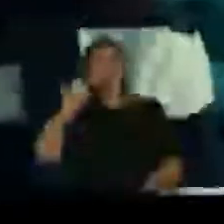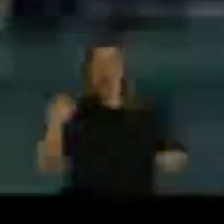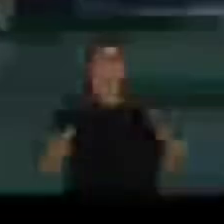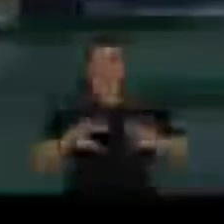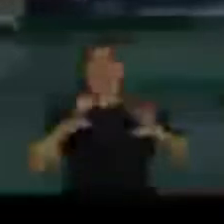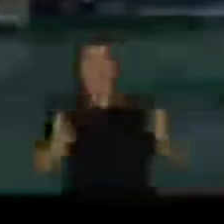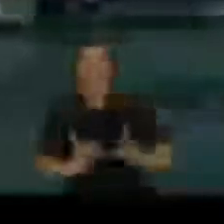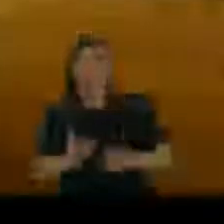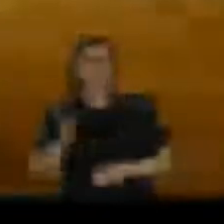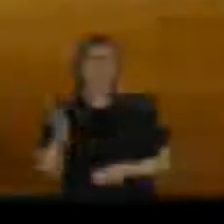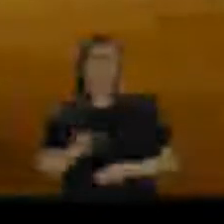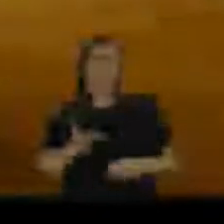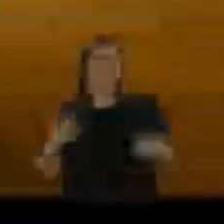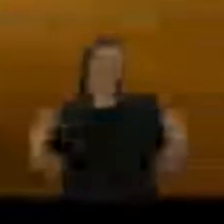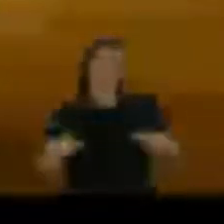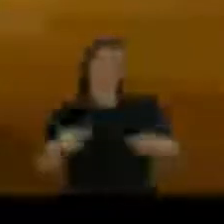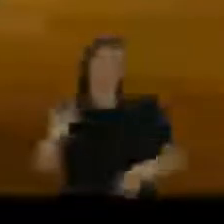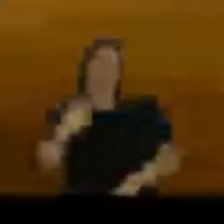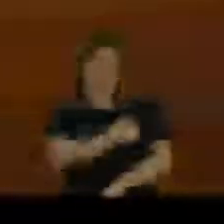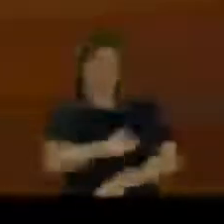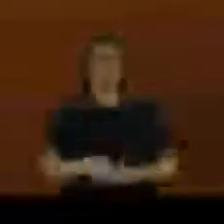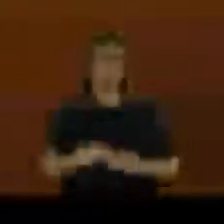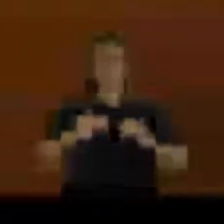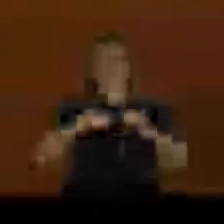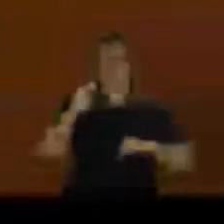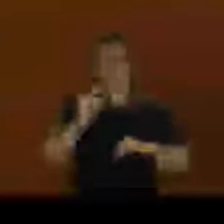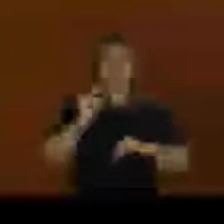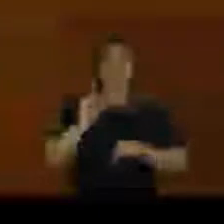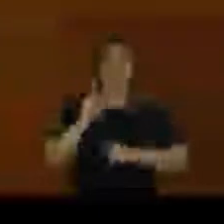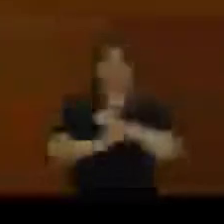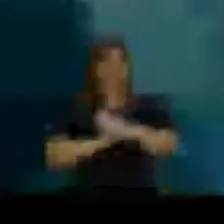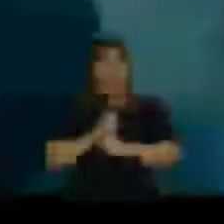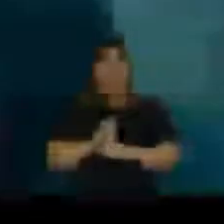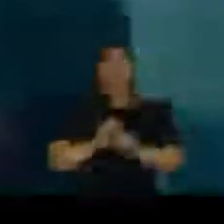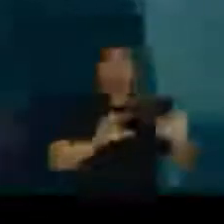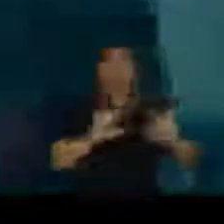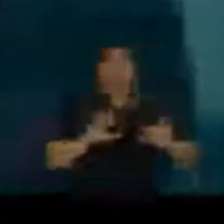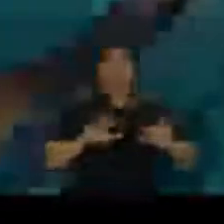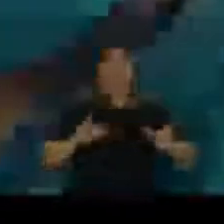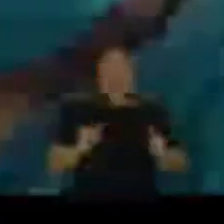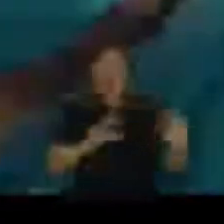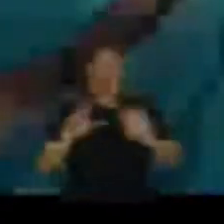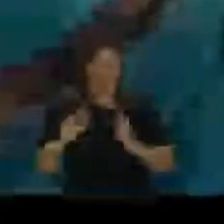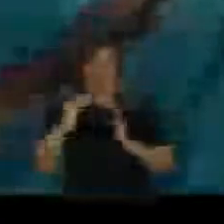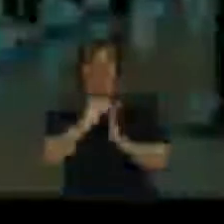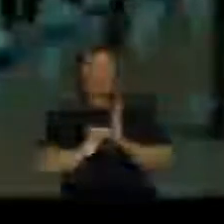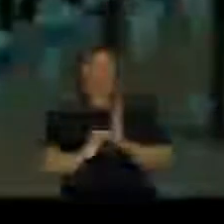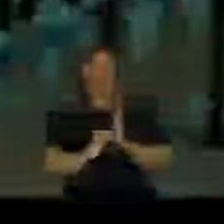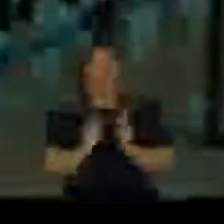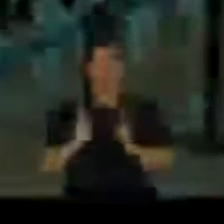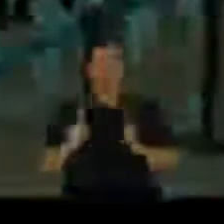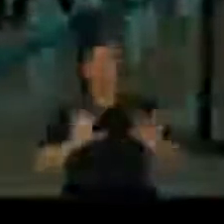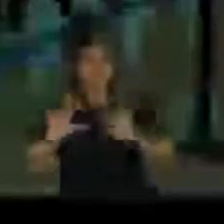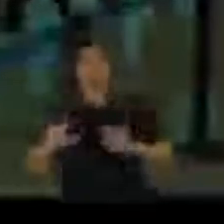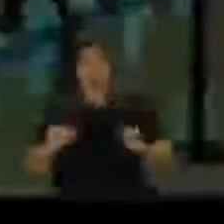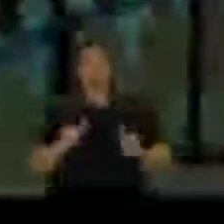está entre los países con más vacunados del mundo. 8 de cada 10 uruguayos mayores de 12 años ya están en proceso de vacunación. Y